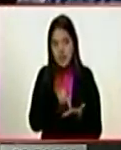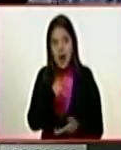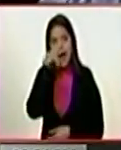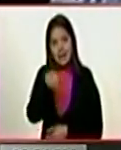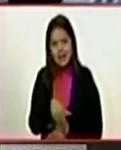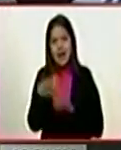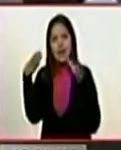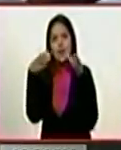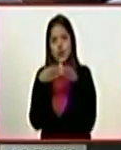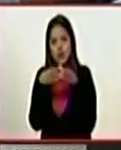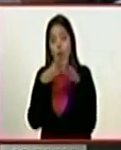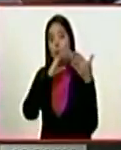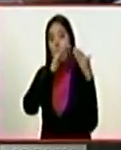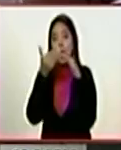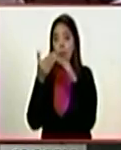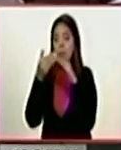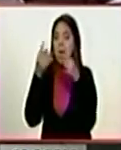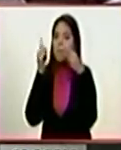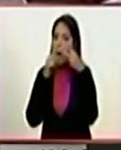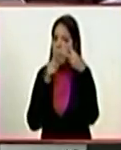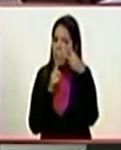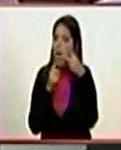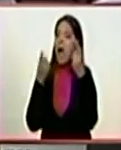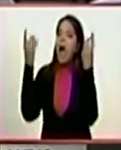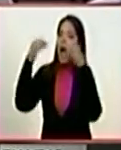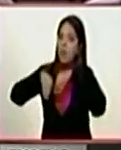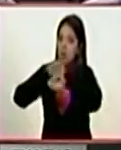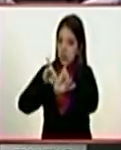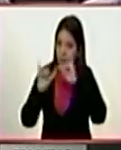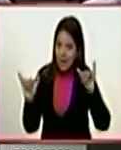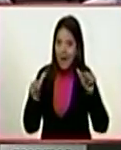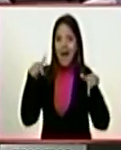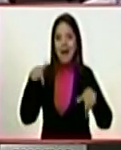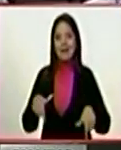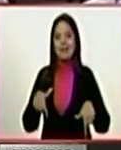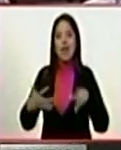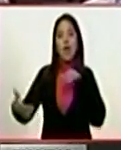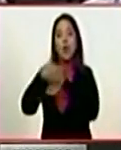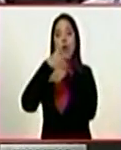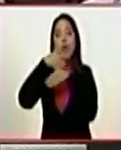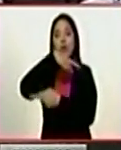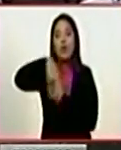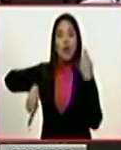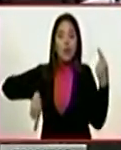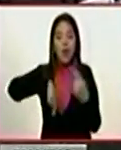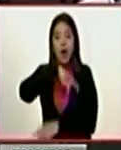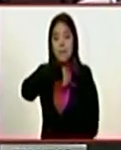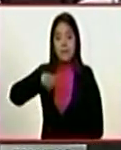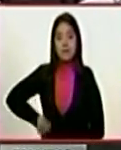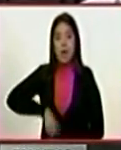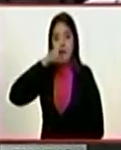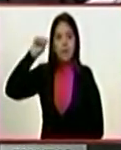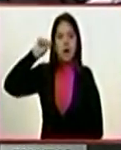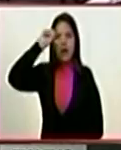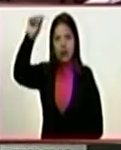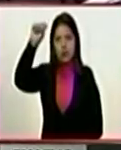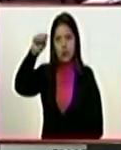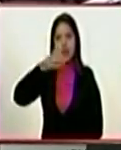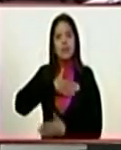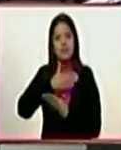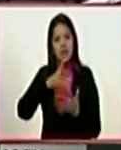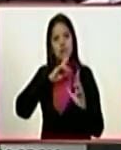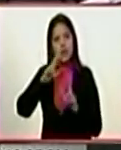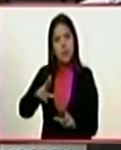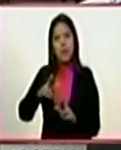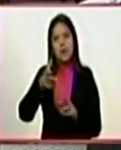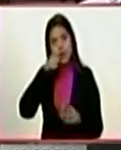una reunión con la comunidad, acordamos algunas acciones y aquí está el gobierno revolucionario, el presidente Nicolás Maduro,